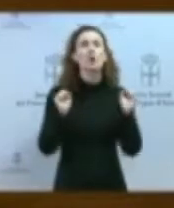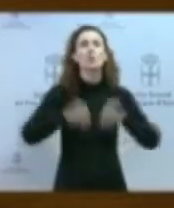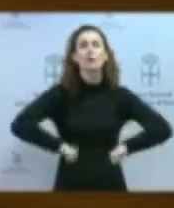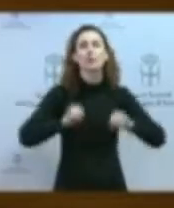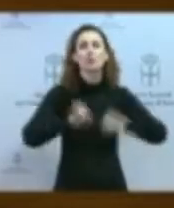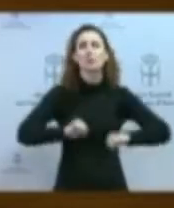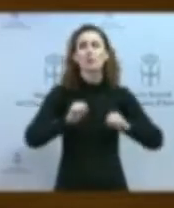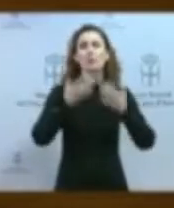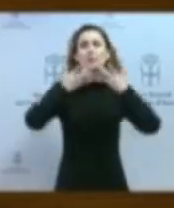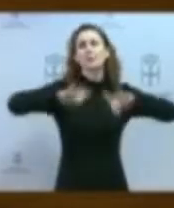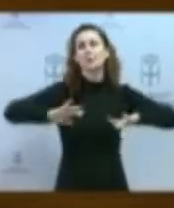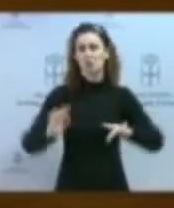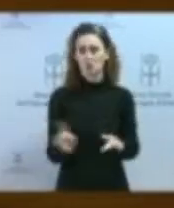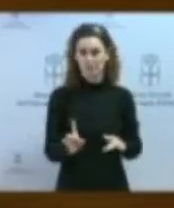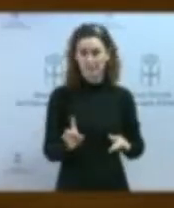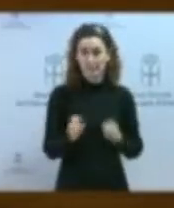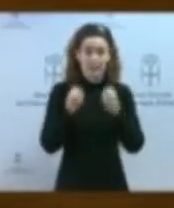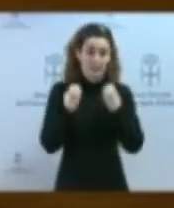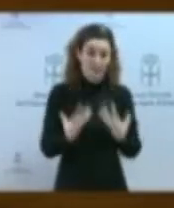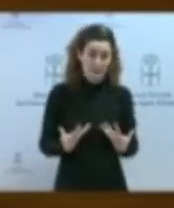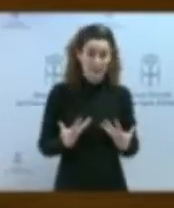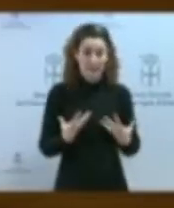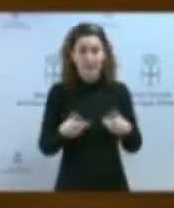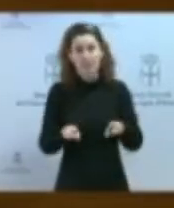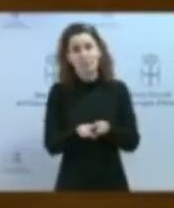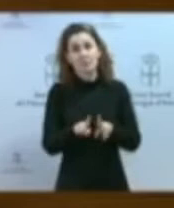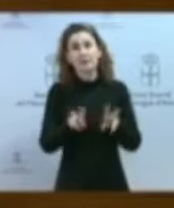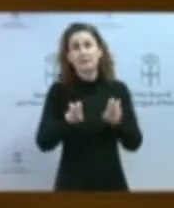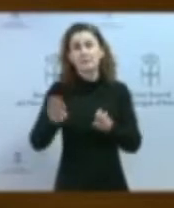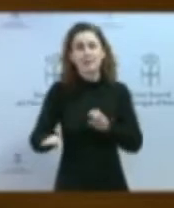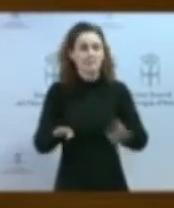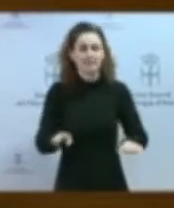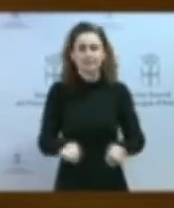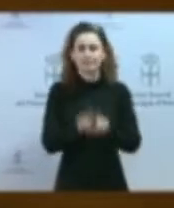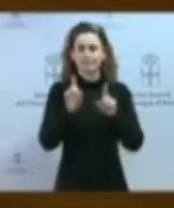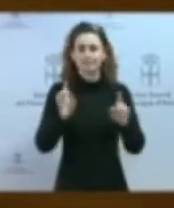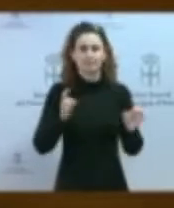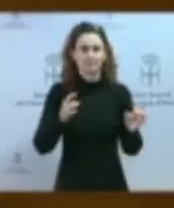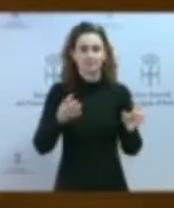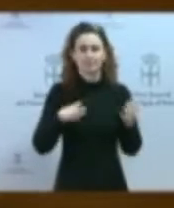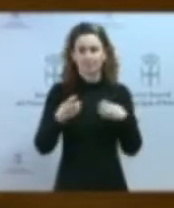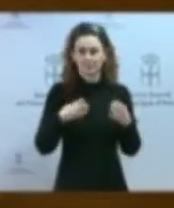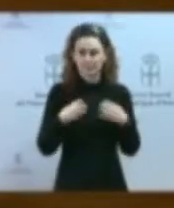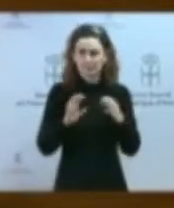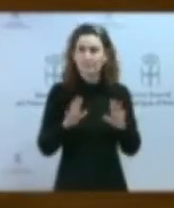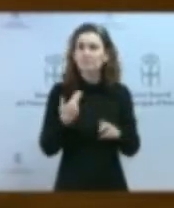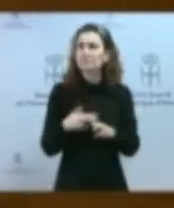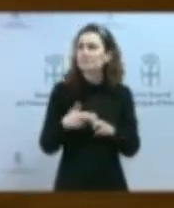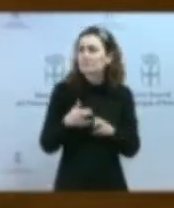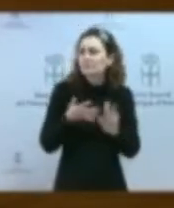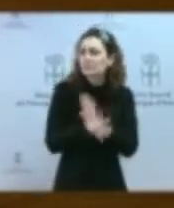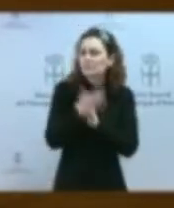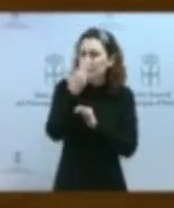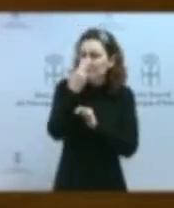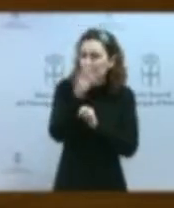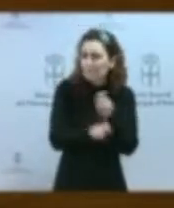renunciar a los intereses de los partidos cuando son egoístas, pero los partidos políticos también representan intereses de la ciudadanía. Esa creo que debería